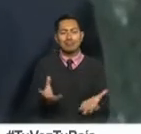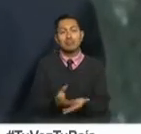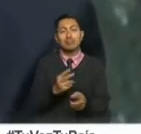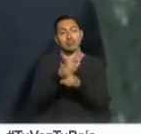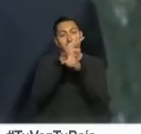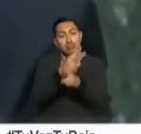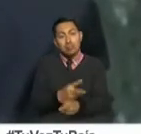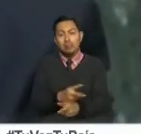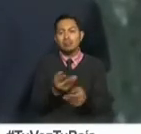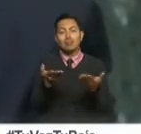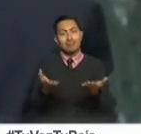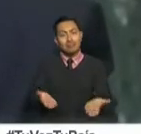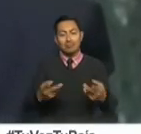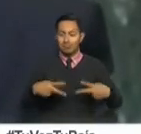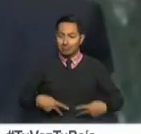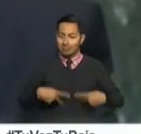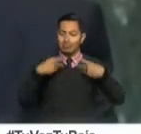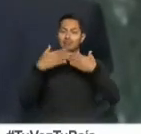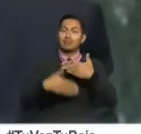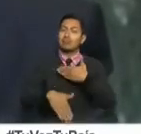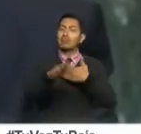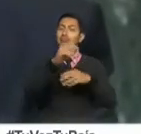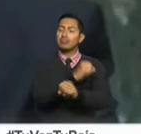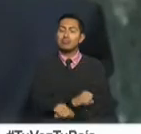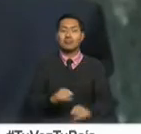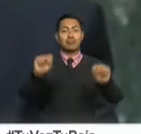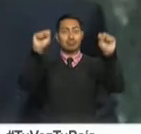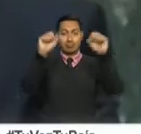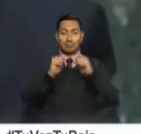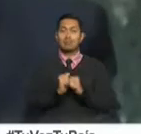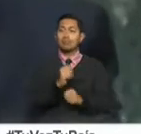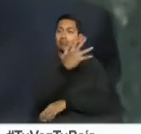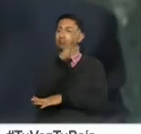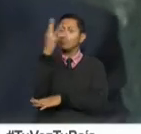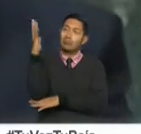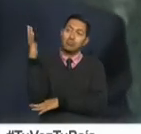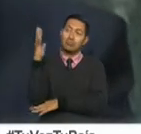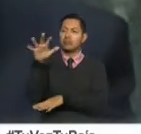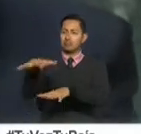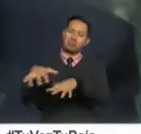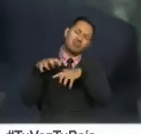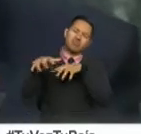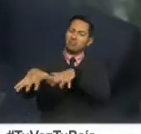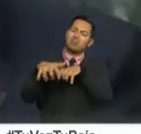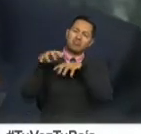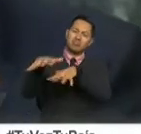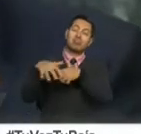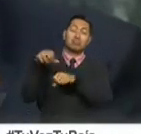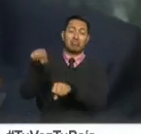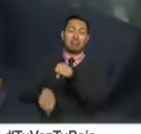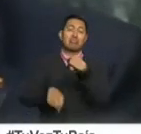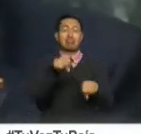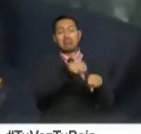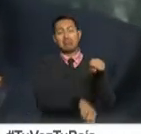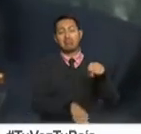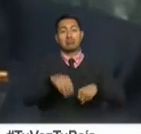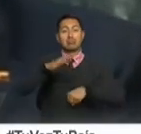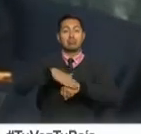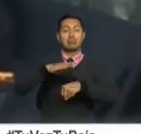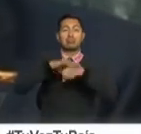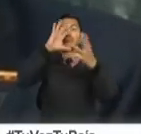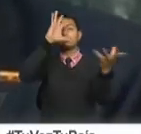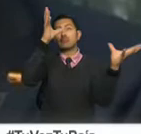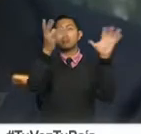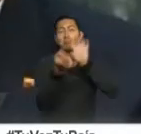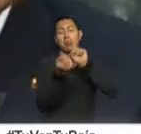sobrevivencia del planeta. La explotación sin límite de la naturaleza nos ha llevado a vivir las consecuencias del cambio climático.